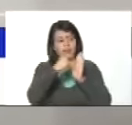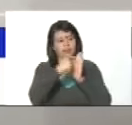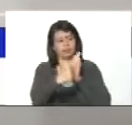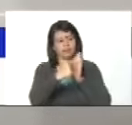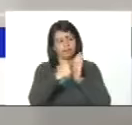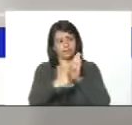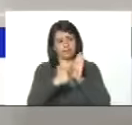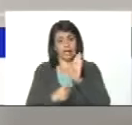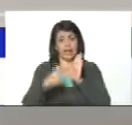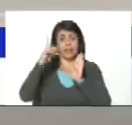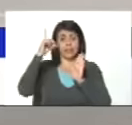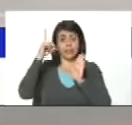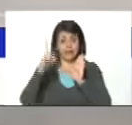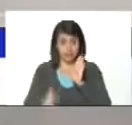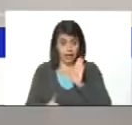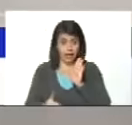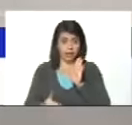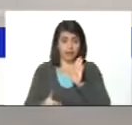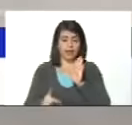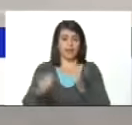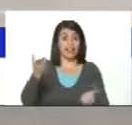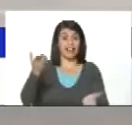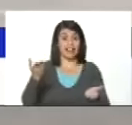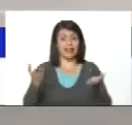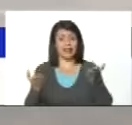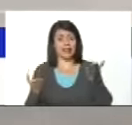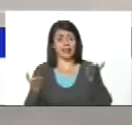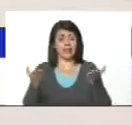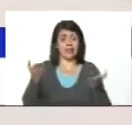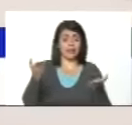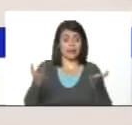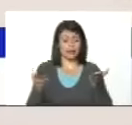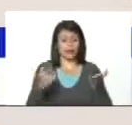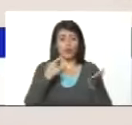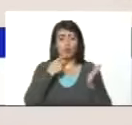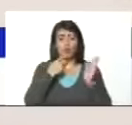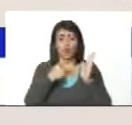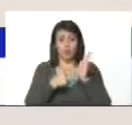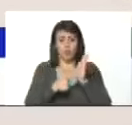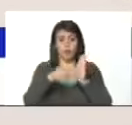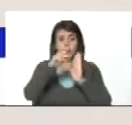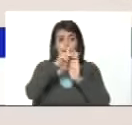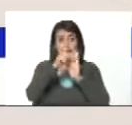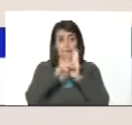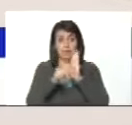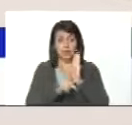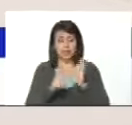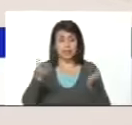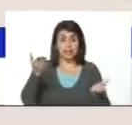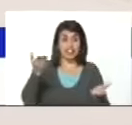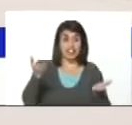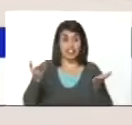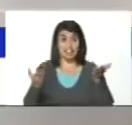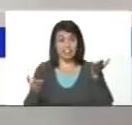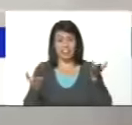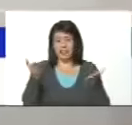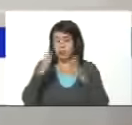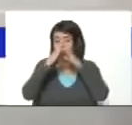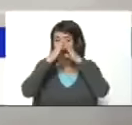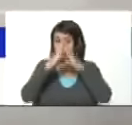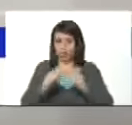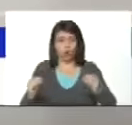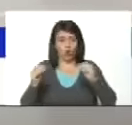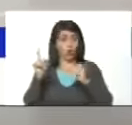que debe ser imparcial y cumplir con los principios de imparcialidad y